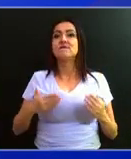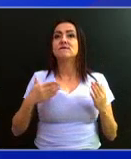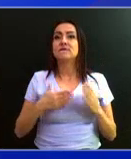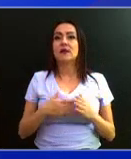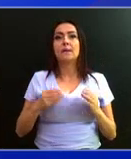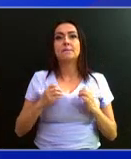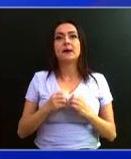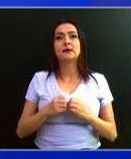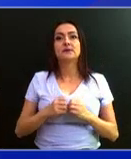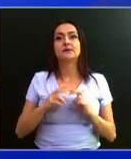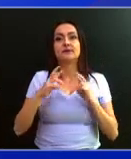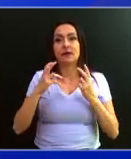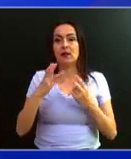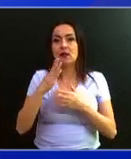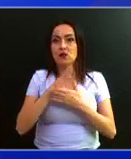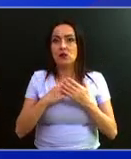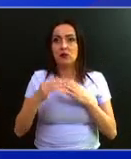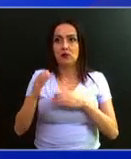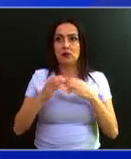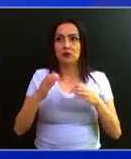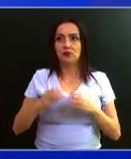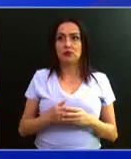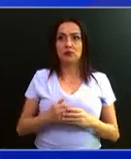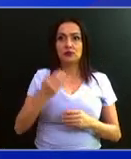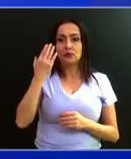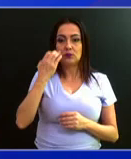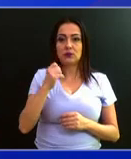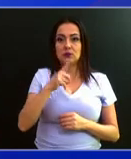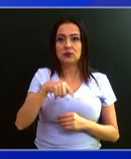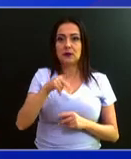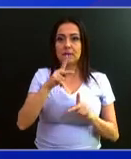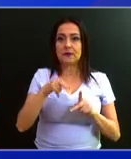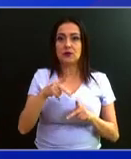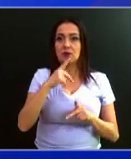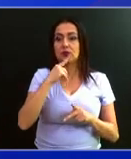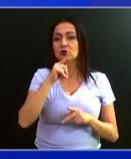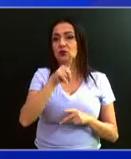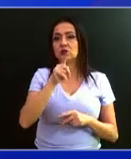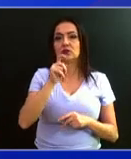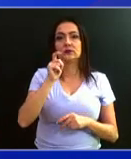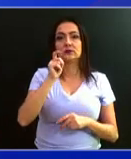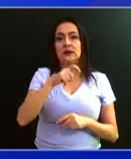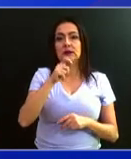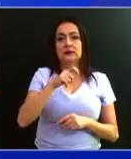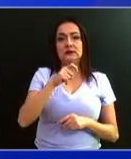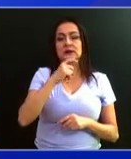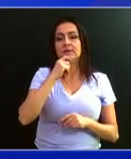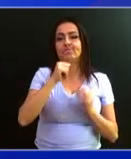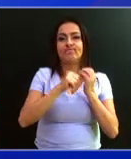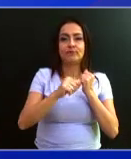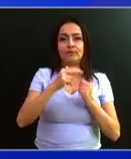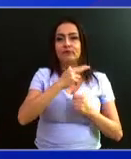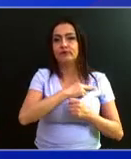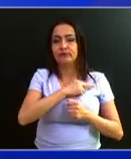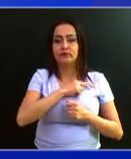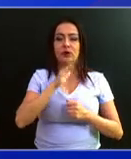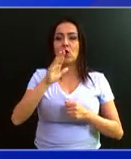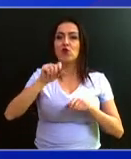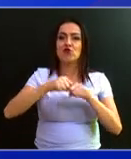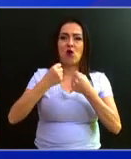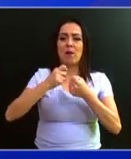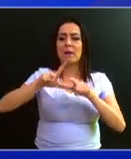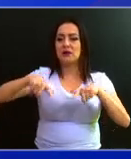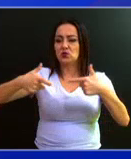un poco lo que es el tema de algunos comercios, porque estas personas hacen sus necesidades afuera de esos comercios, rompen basura, entre